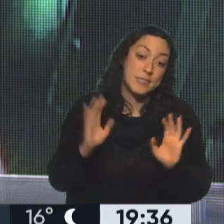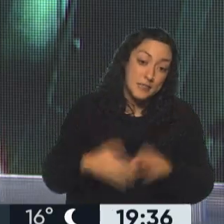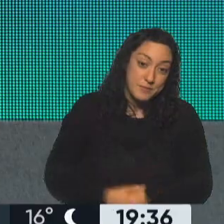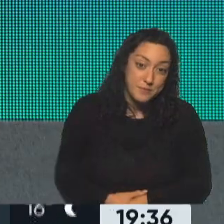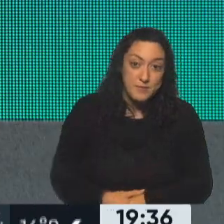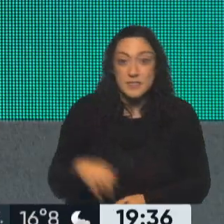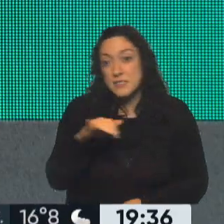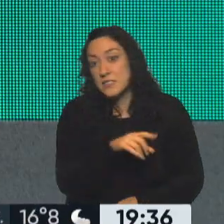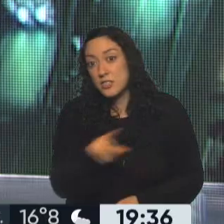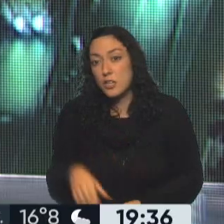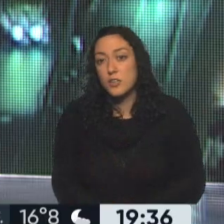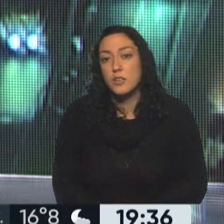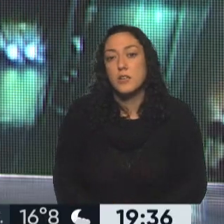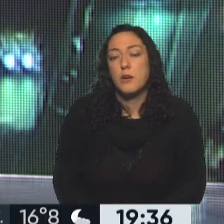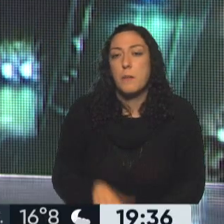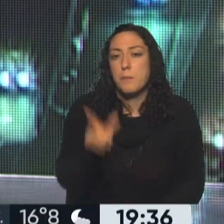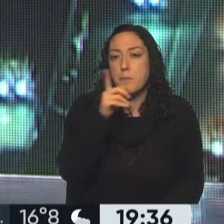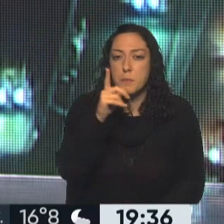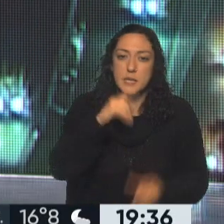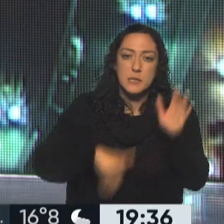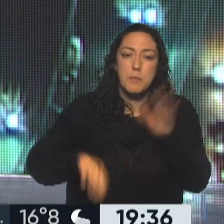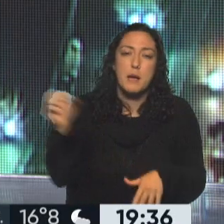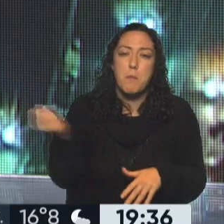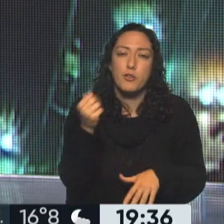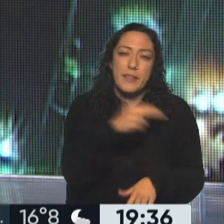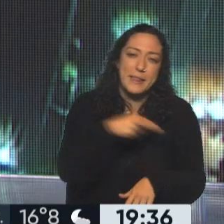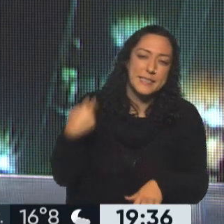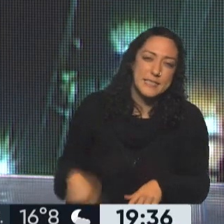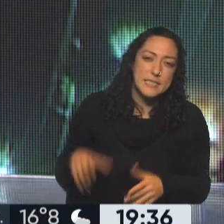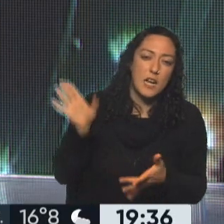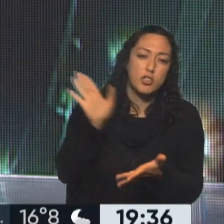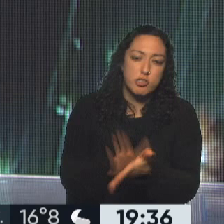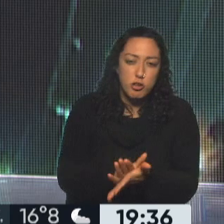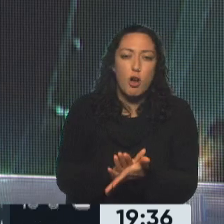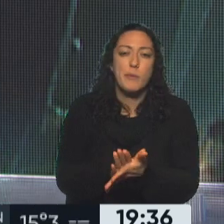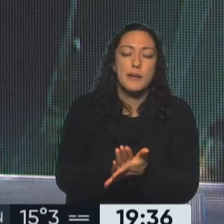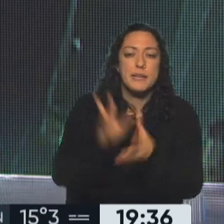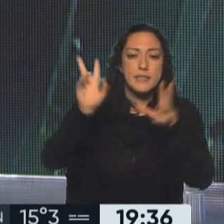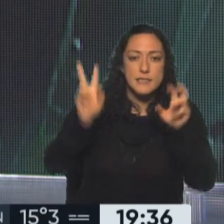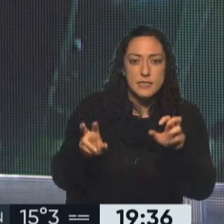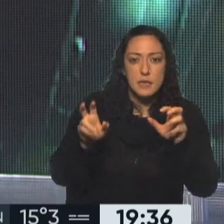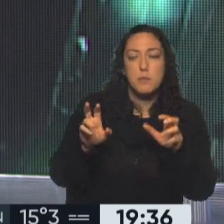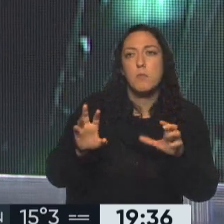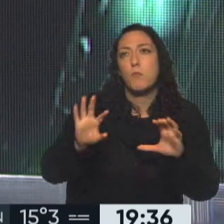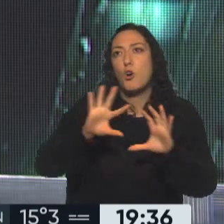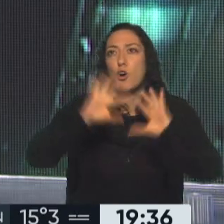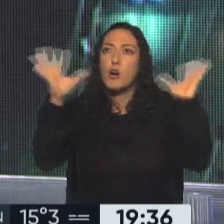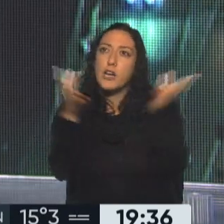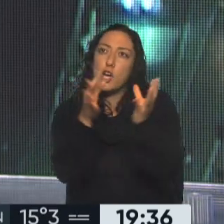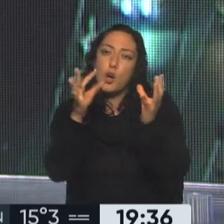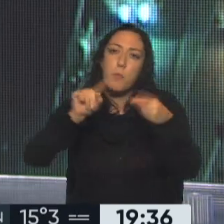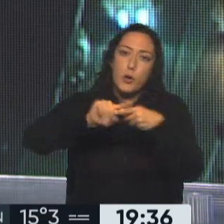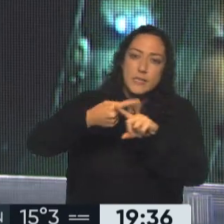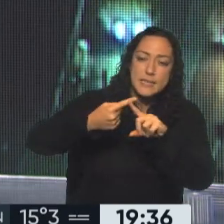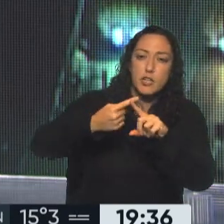sí, de dónde no? No, me parece que lo importante de China también es lo que tiene que ver con una cuestión geopolítica clave, porque esto también hay